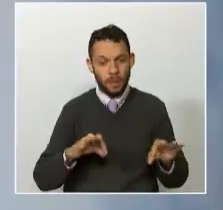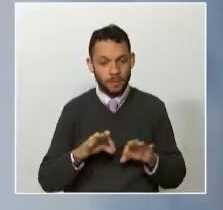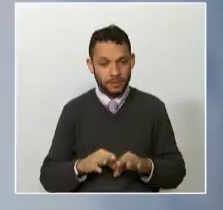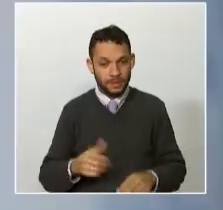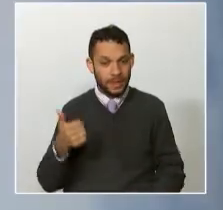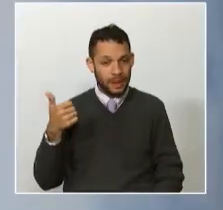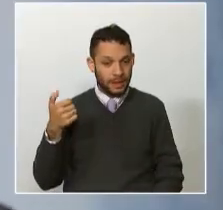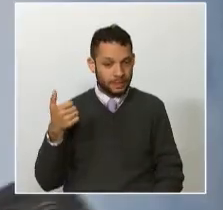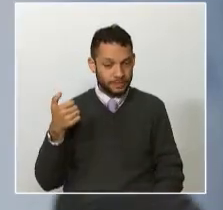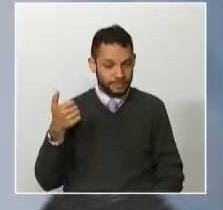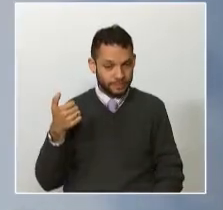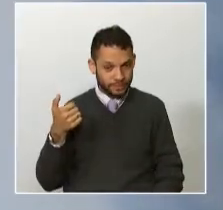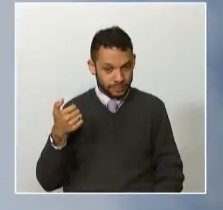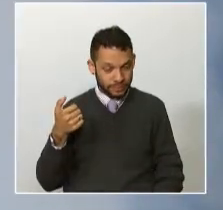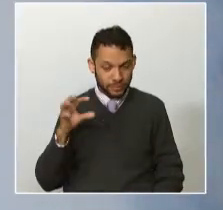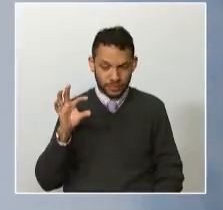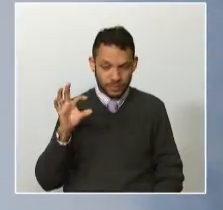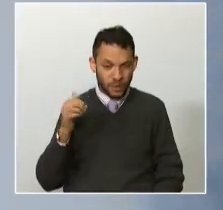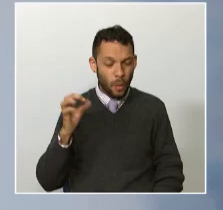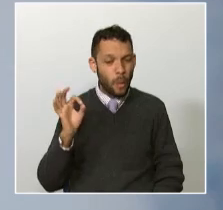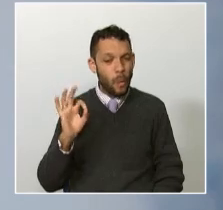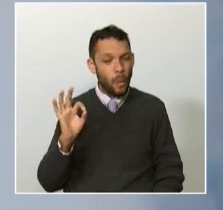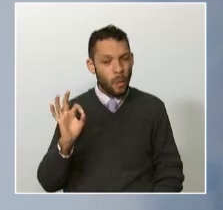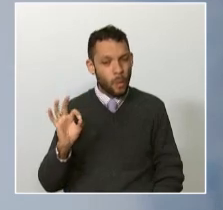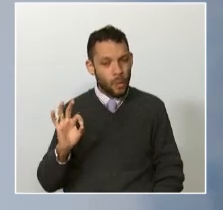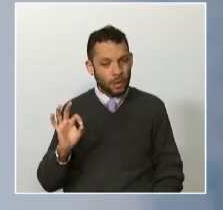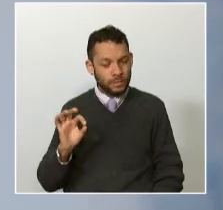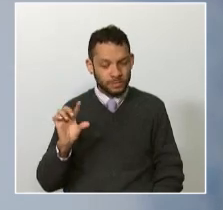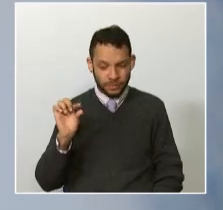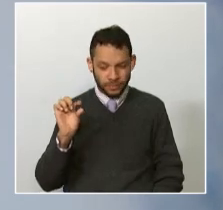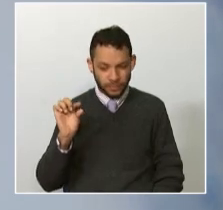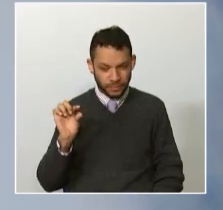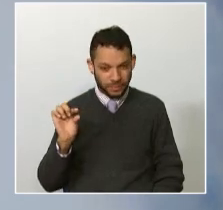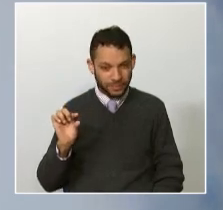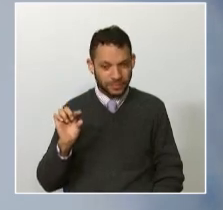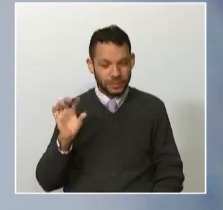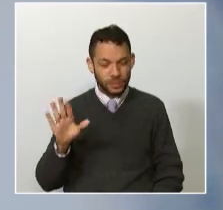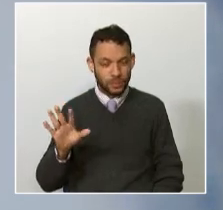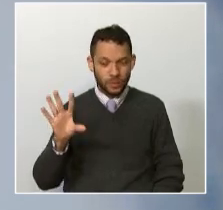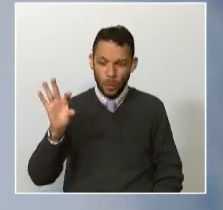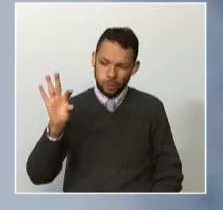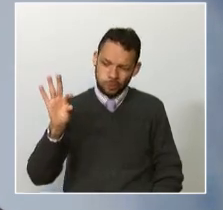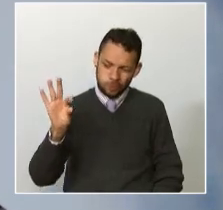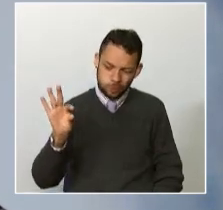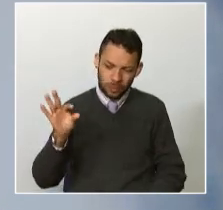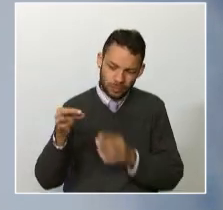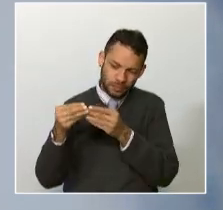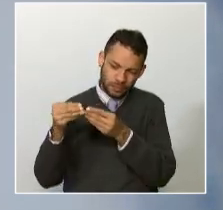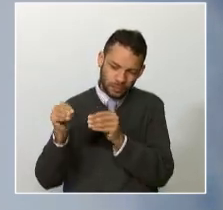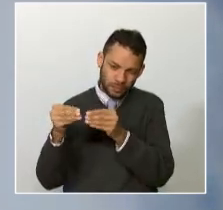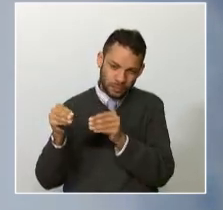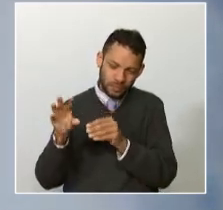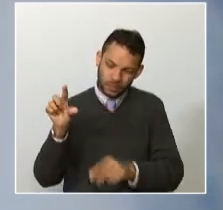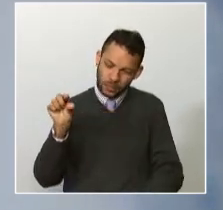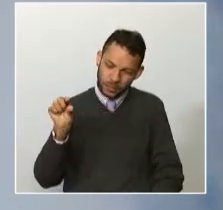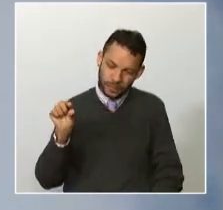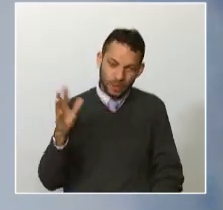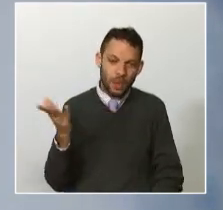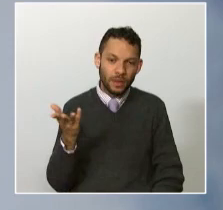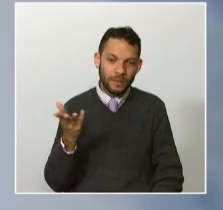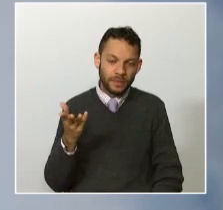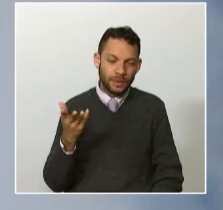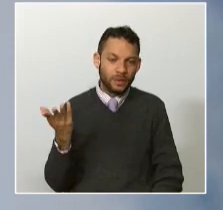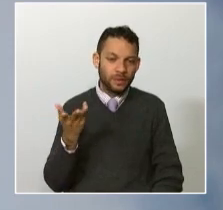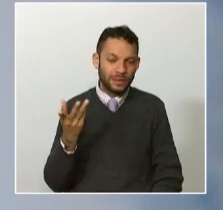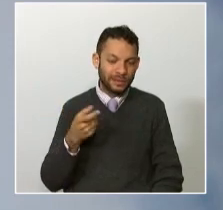su casa, un lapicerito o un hiperboloide que es esta silicona. Lo ponemos en la parte